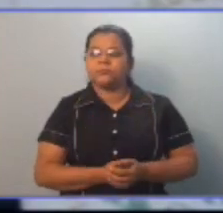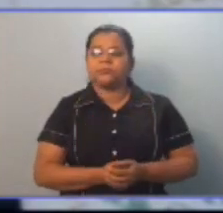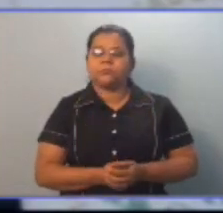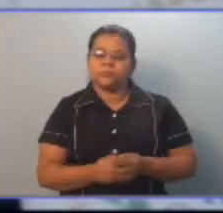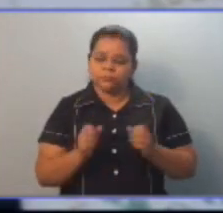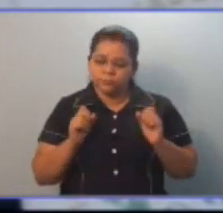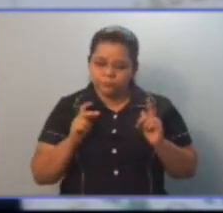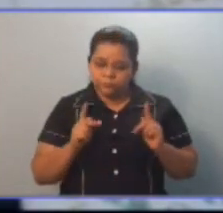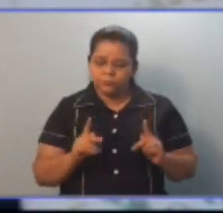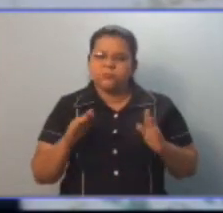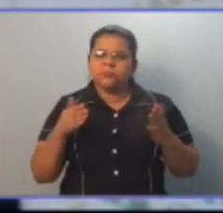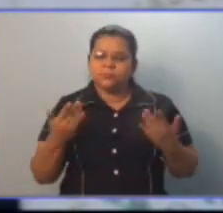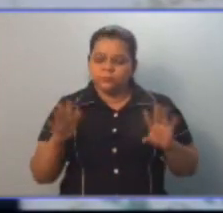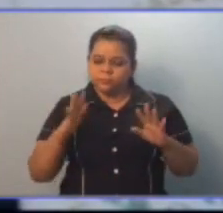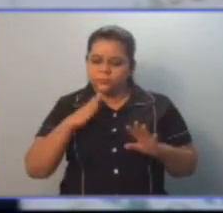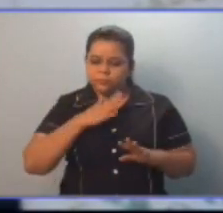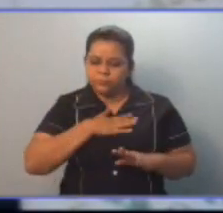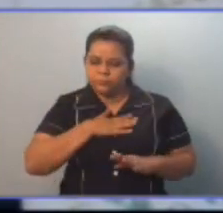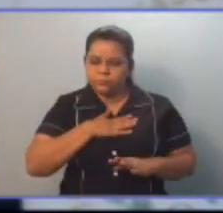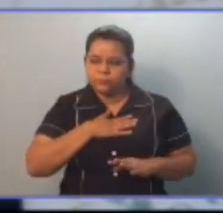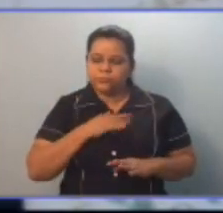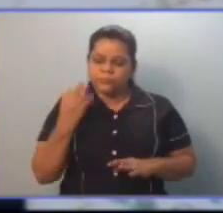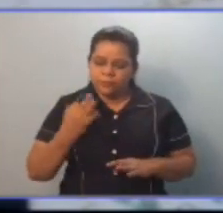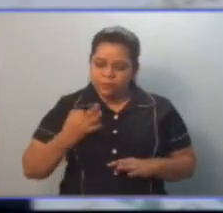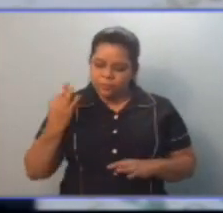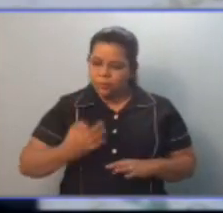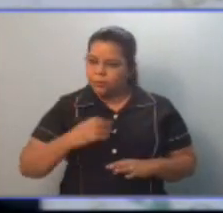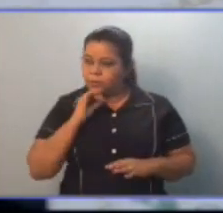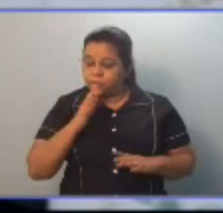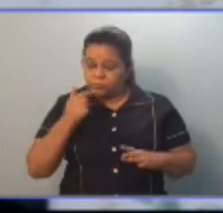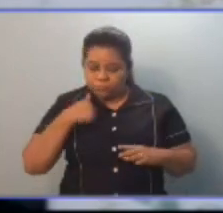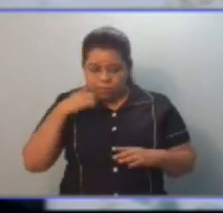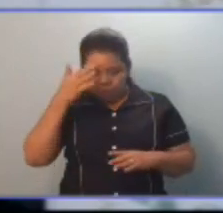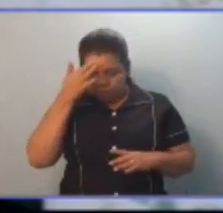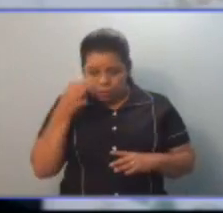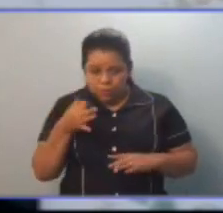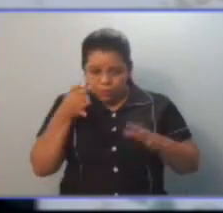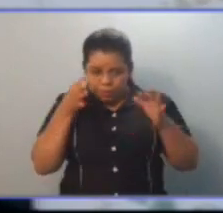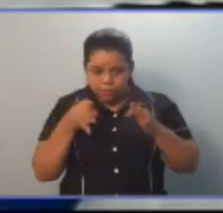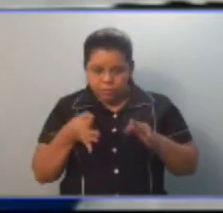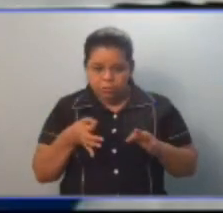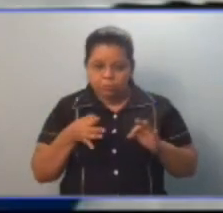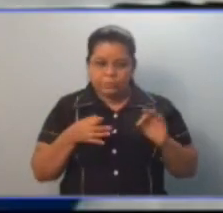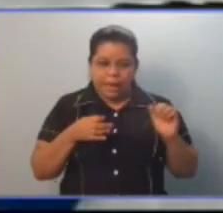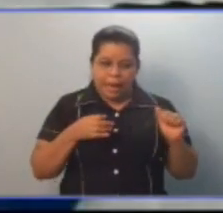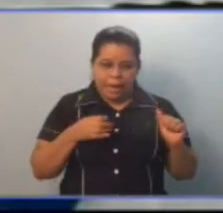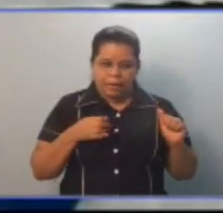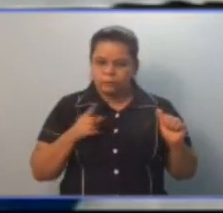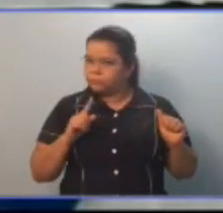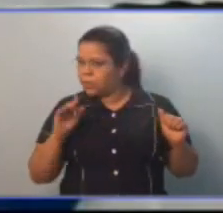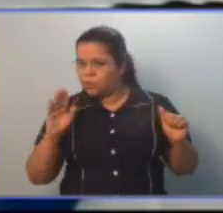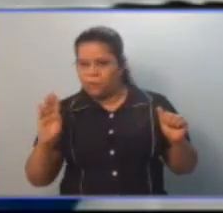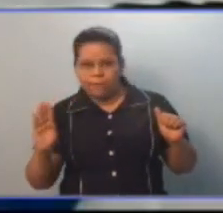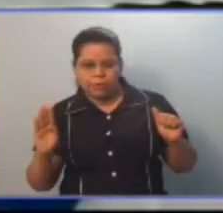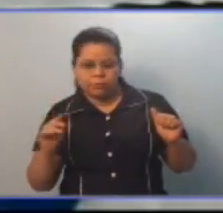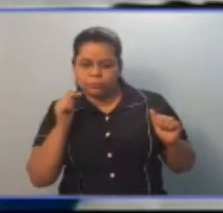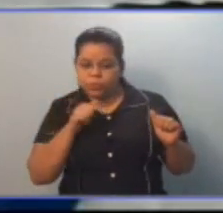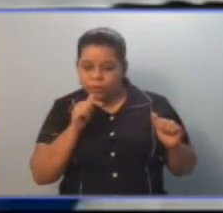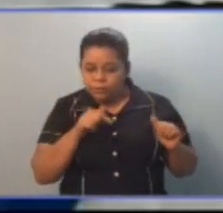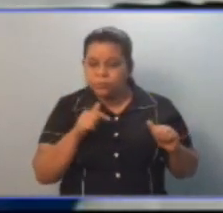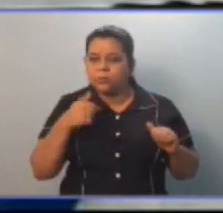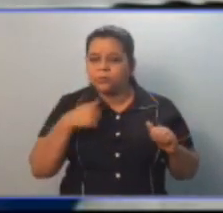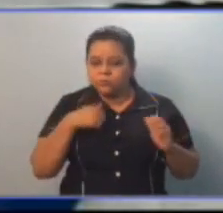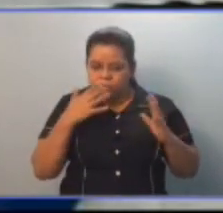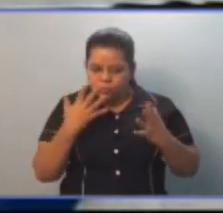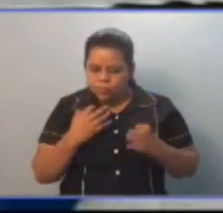de debatir tiene que decir: yo considero que la decisión debe ser A y no B en razón de esto, y